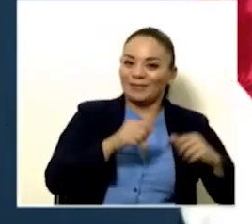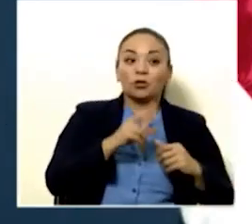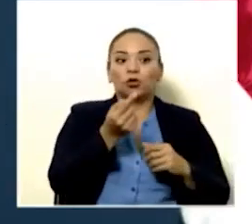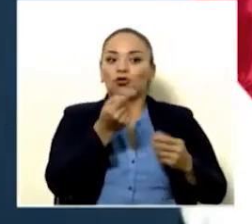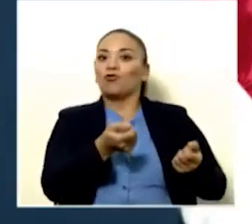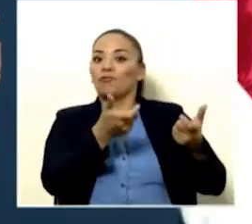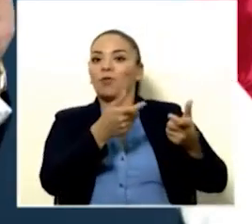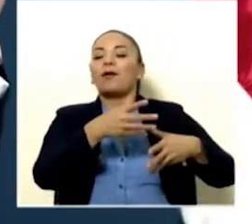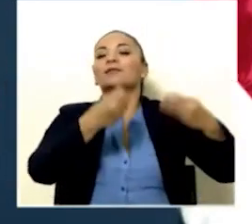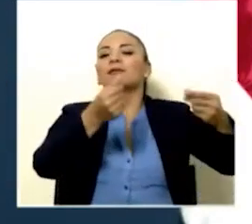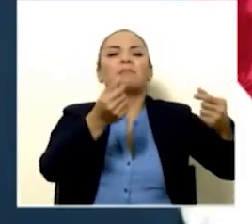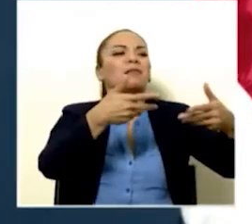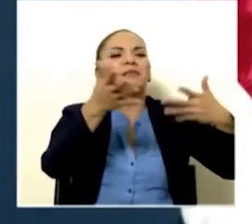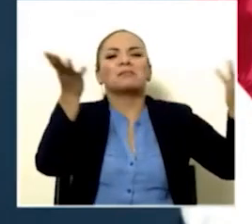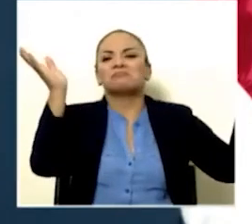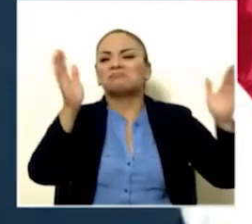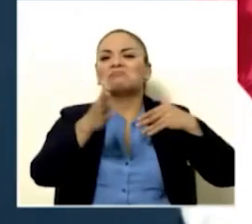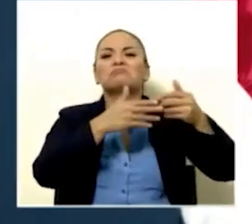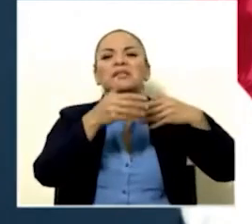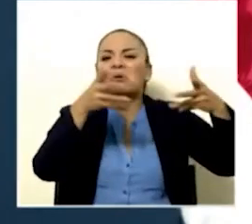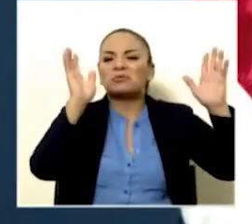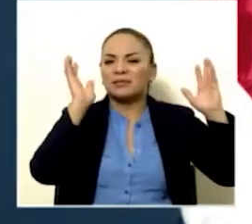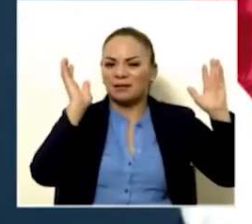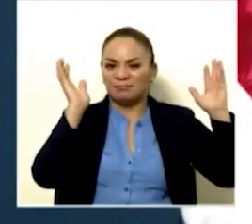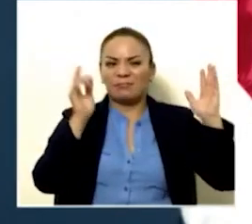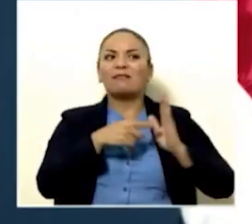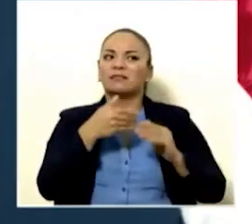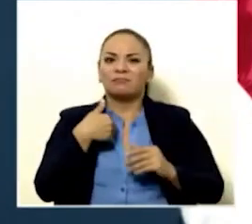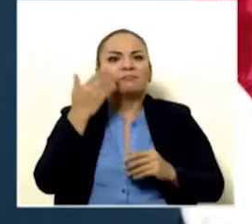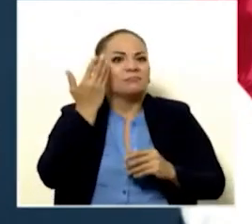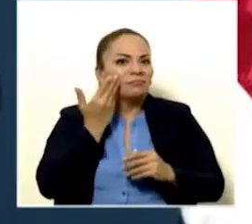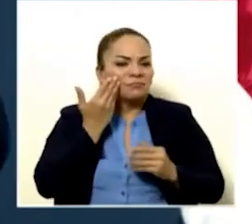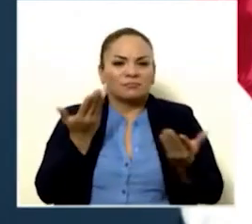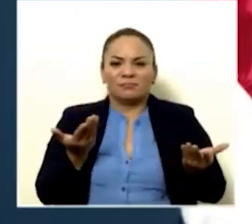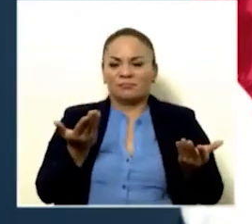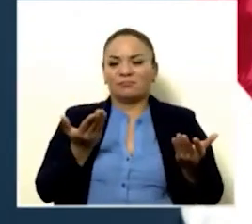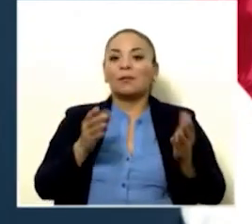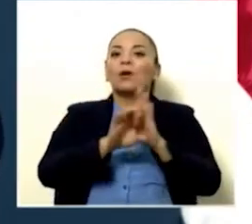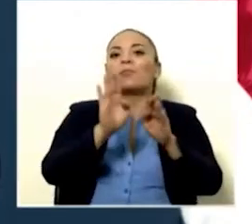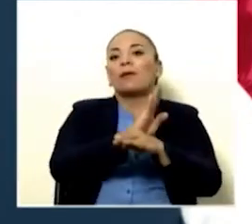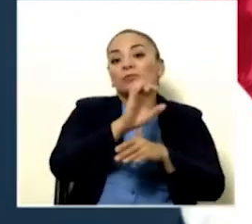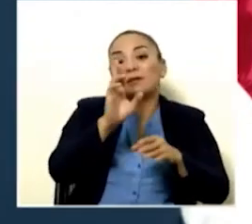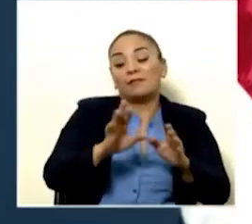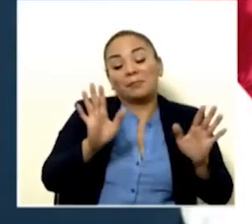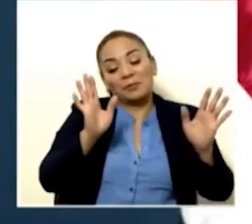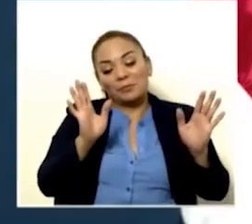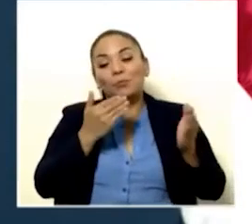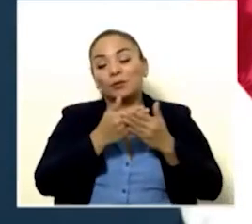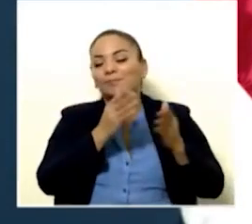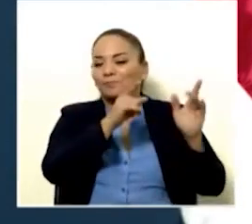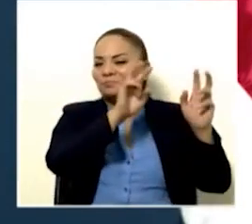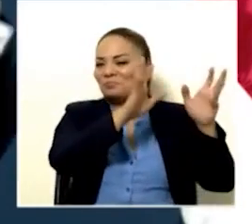rico, sino que gasta la plata en cosas que a veces dan tristeza, como el Banco de Costa Rica, pero ahí estamos